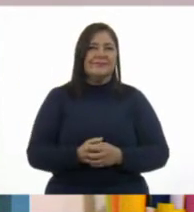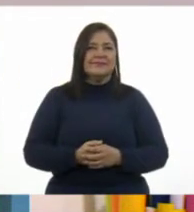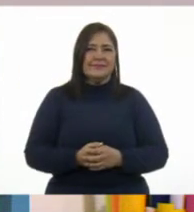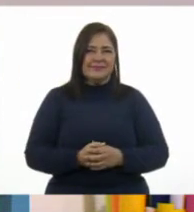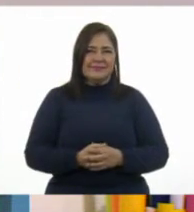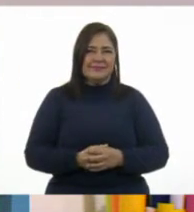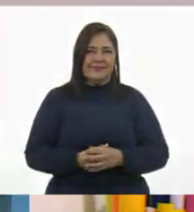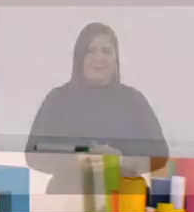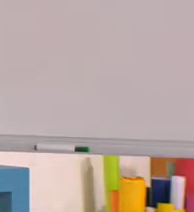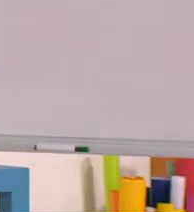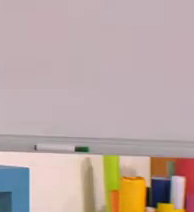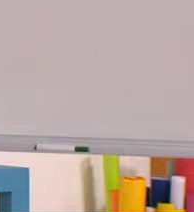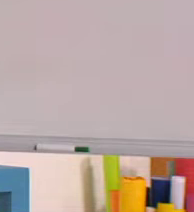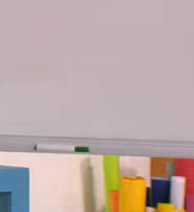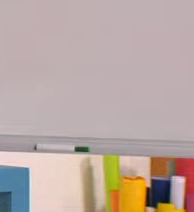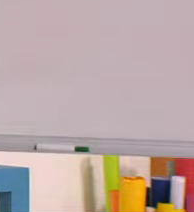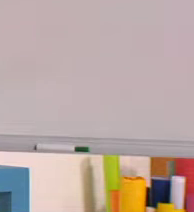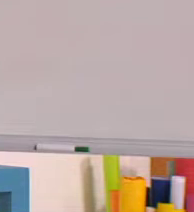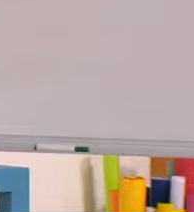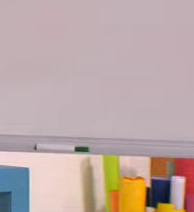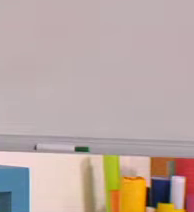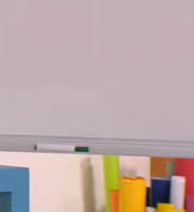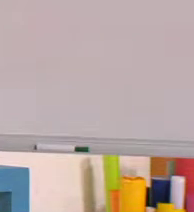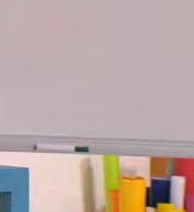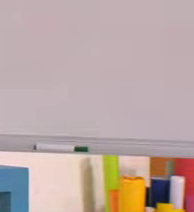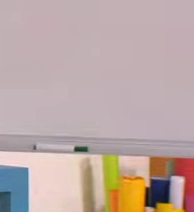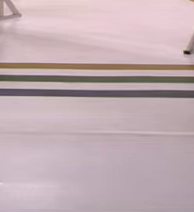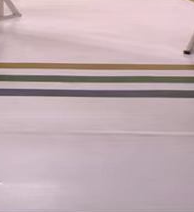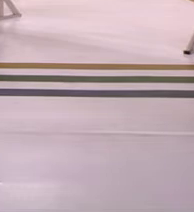chemila, kush, wen yush yush yopol.